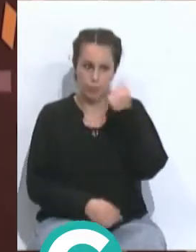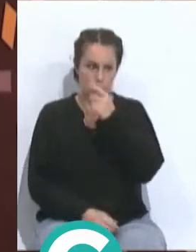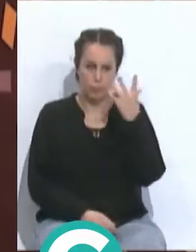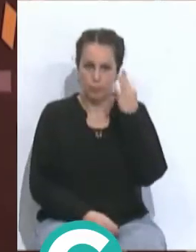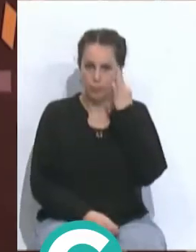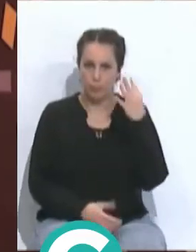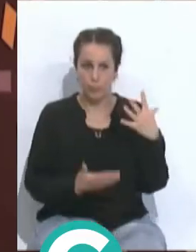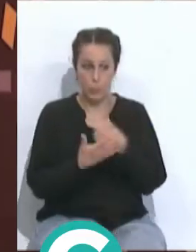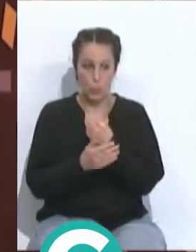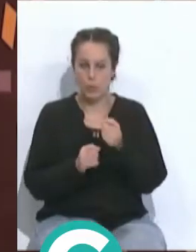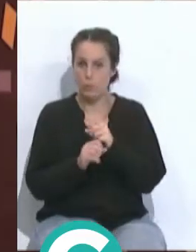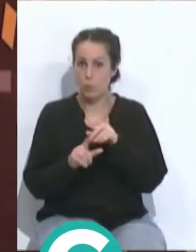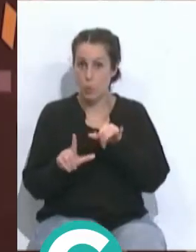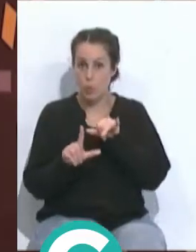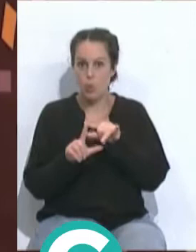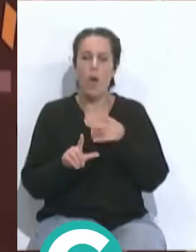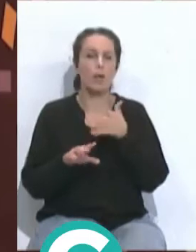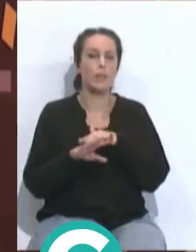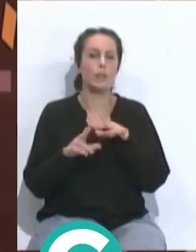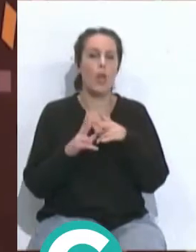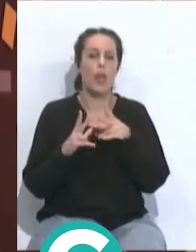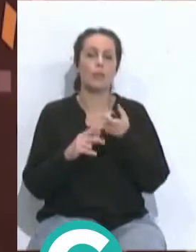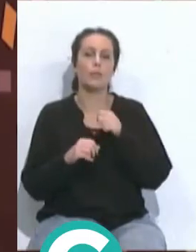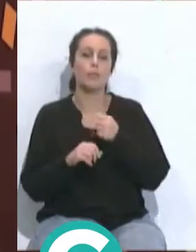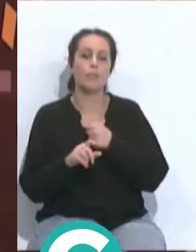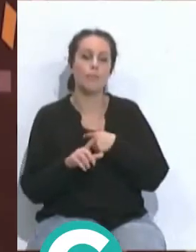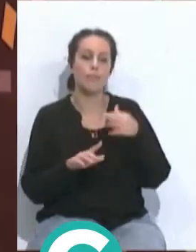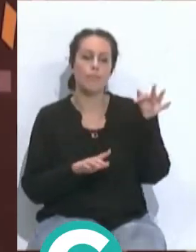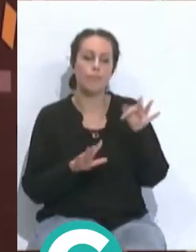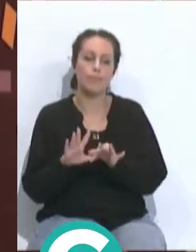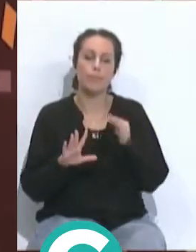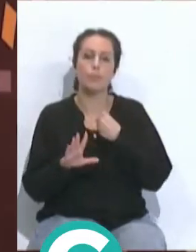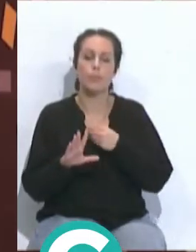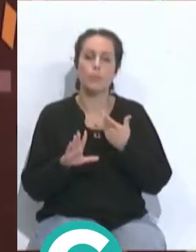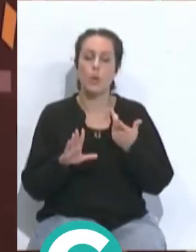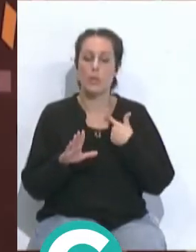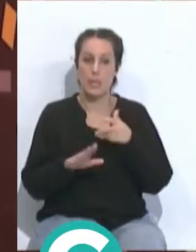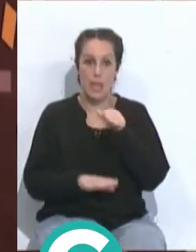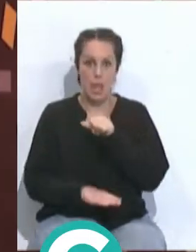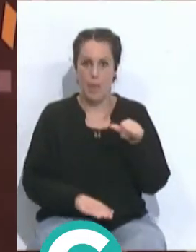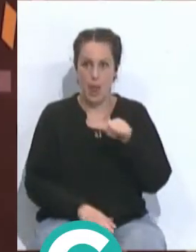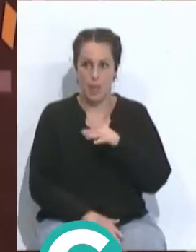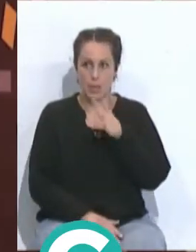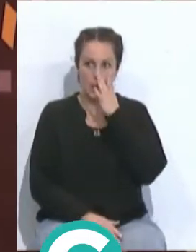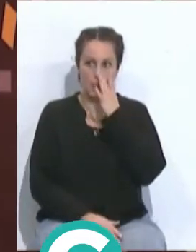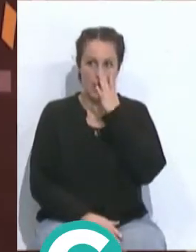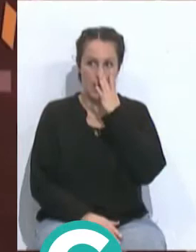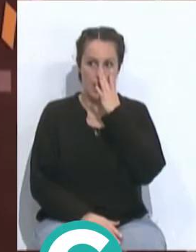que a través de sus canales de YouTube, de sus redes sociales, también comparten con el mundo todo lo que ha sido esa semana del